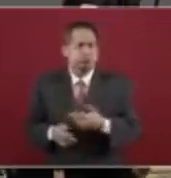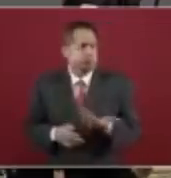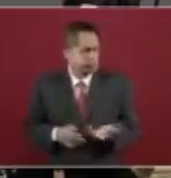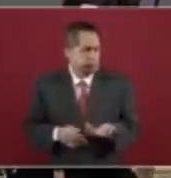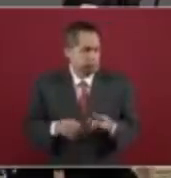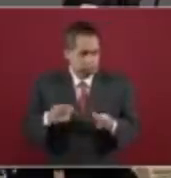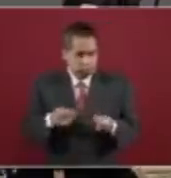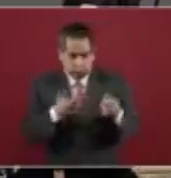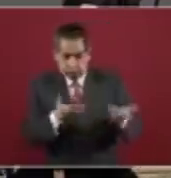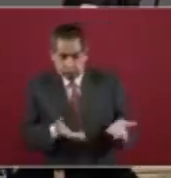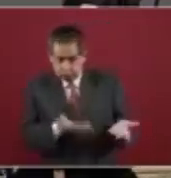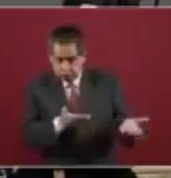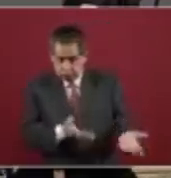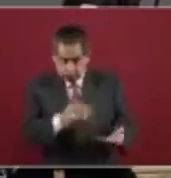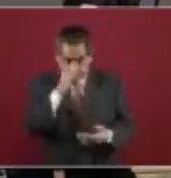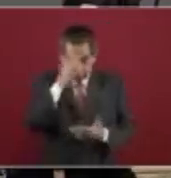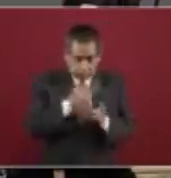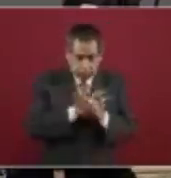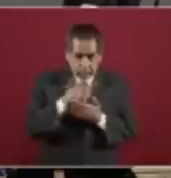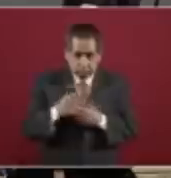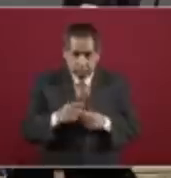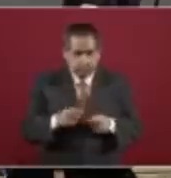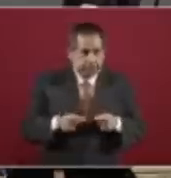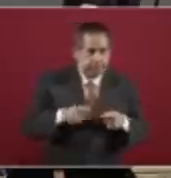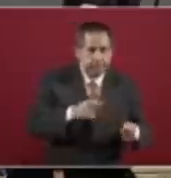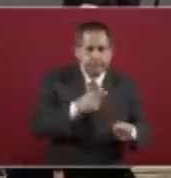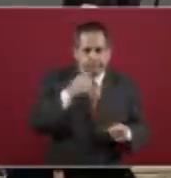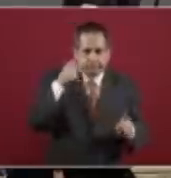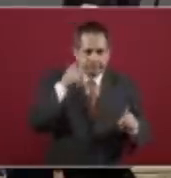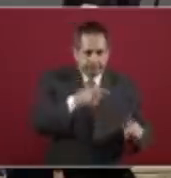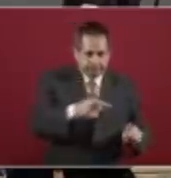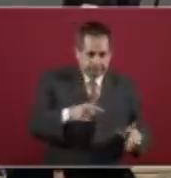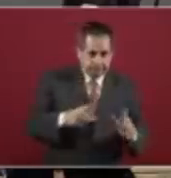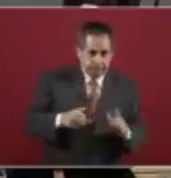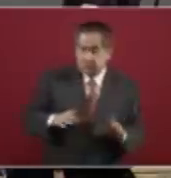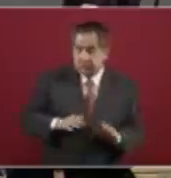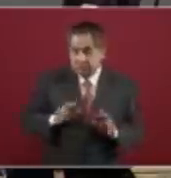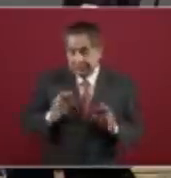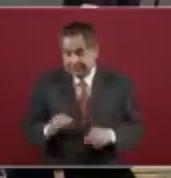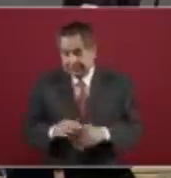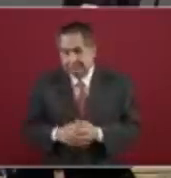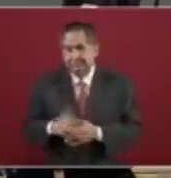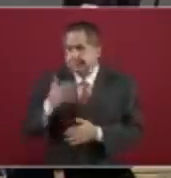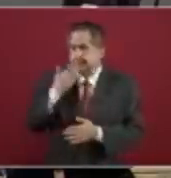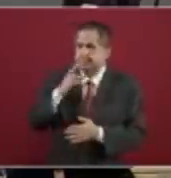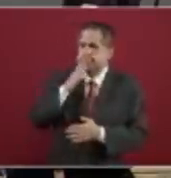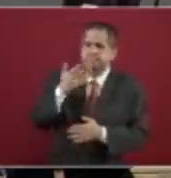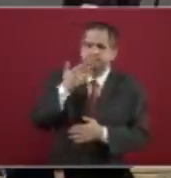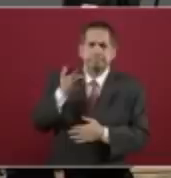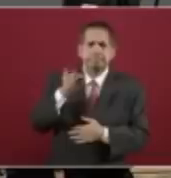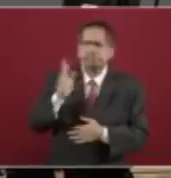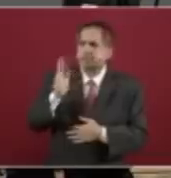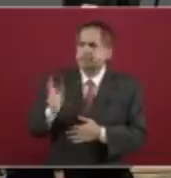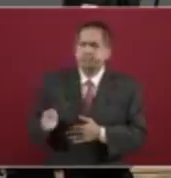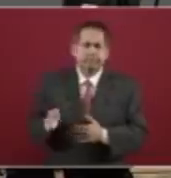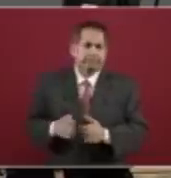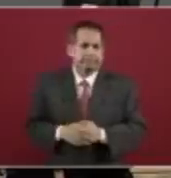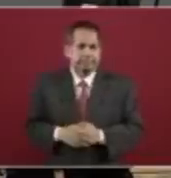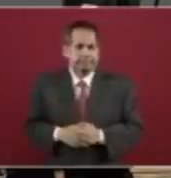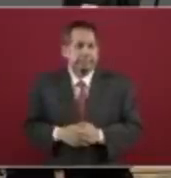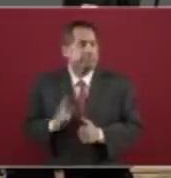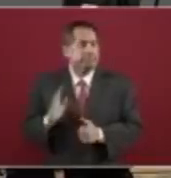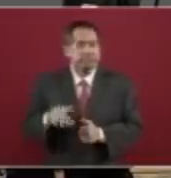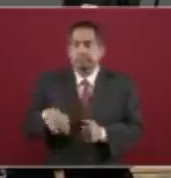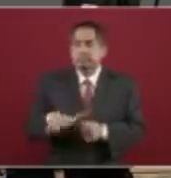se les está planteando del programa es correcto y lo aceptan. Ya tenemos la